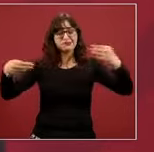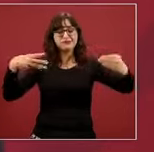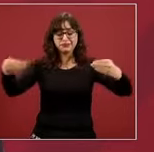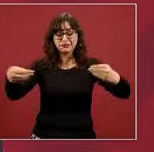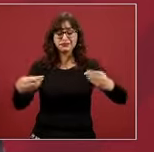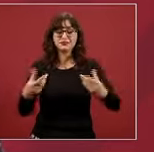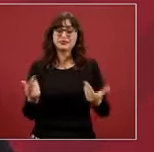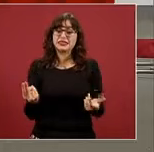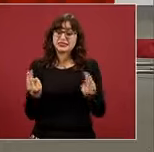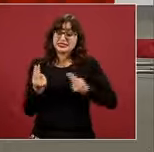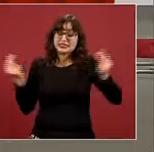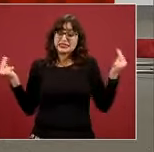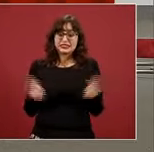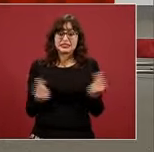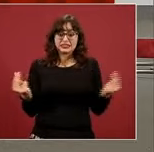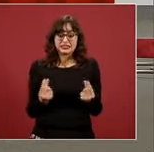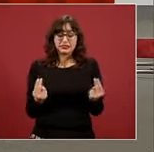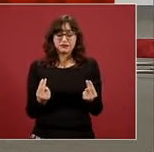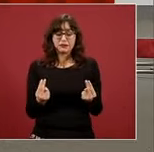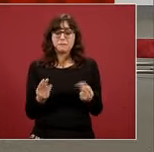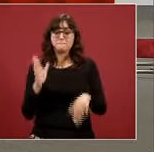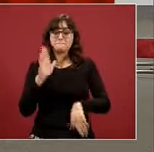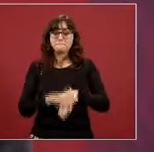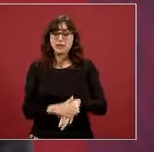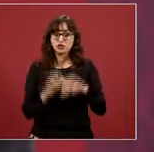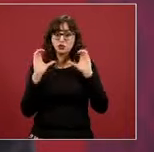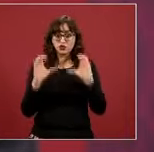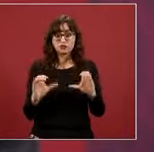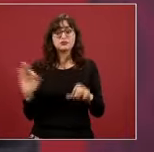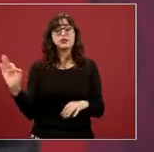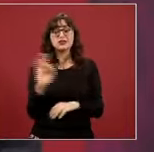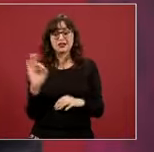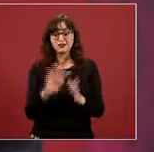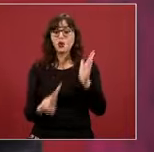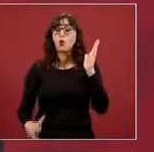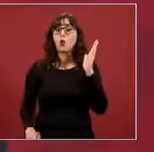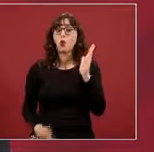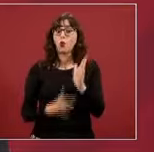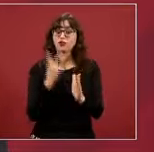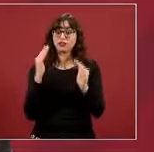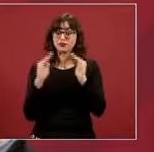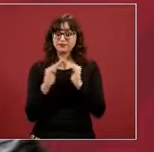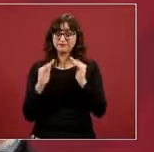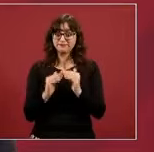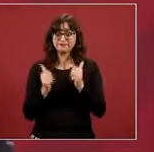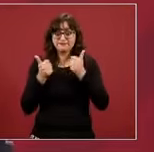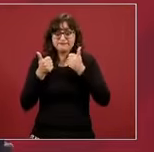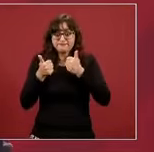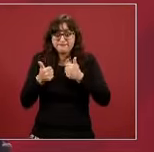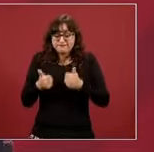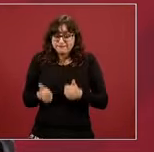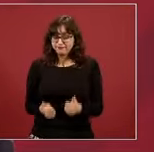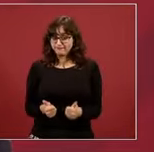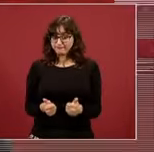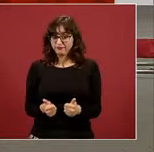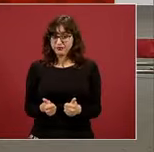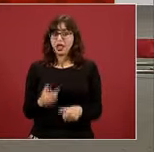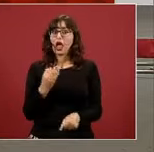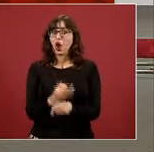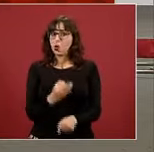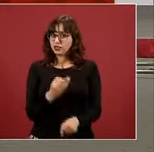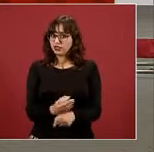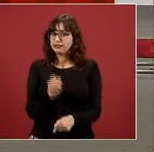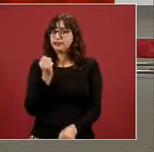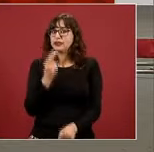que necesitemos nuevas medidas de restricción. Por eso hay que administrar el riesgo, disminuyendo lo más